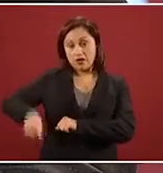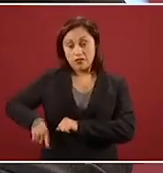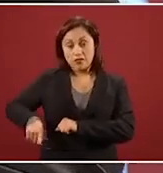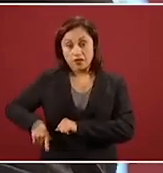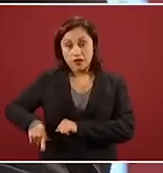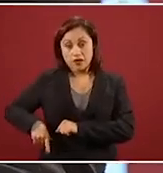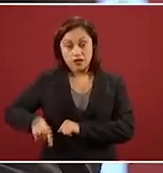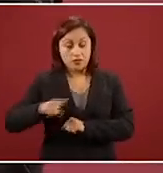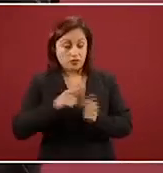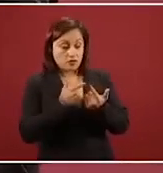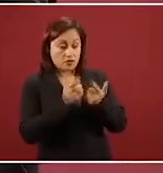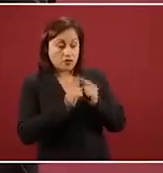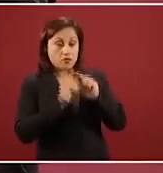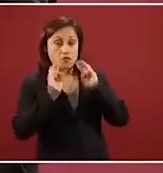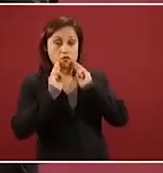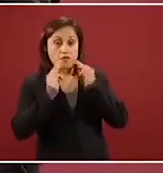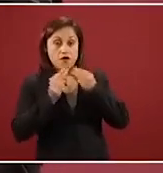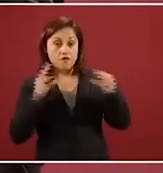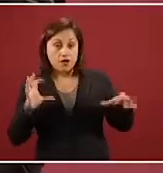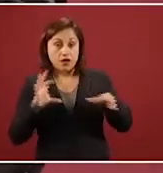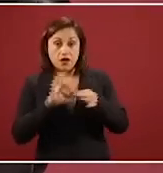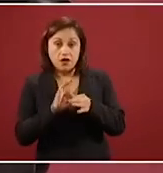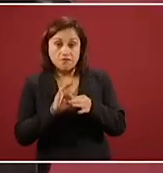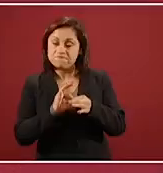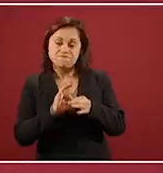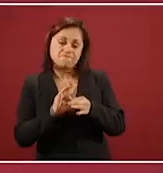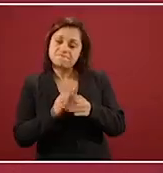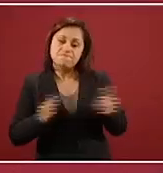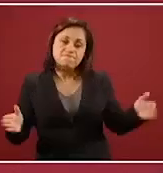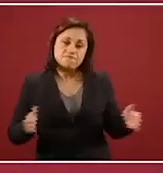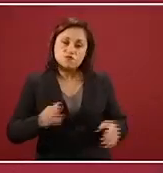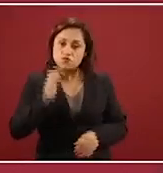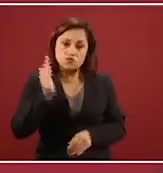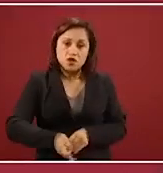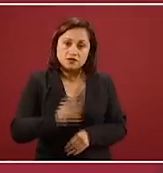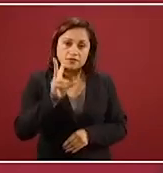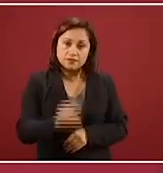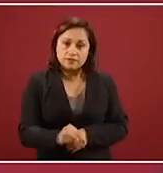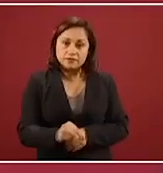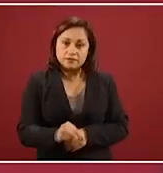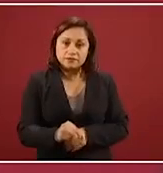Y tampoco hay negociaciones